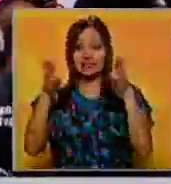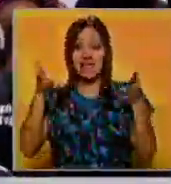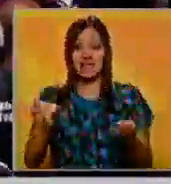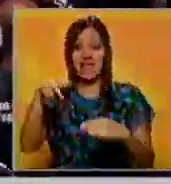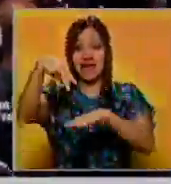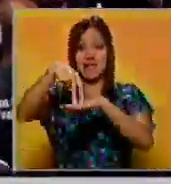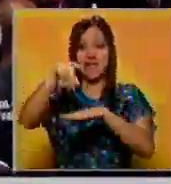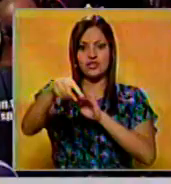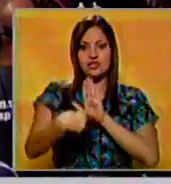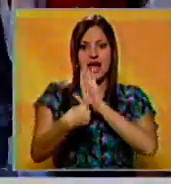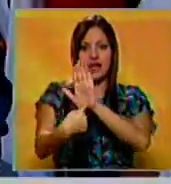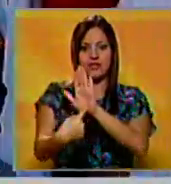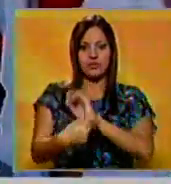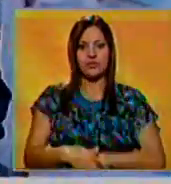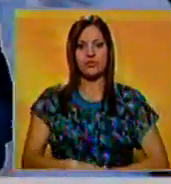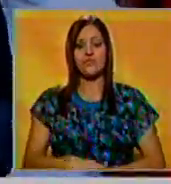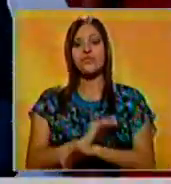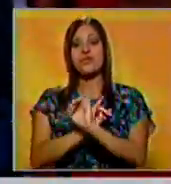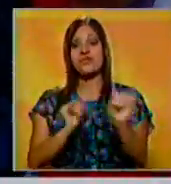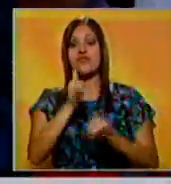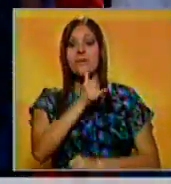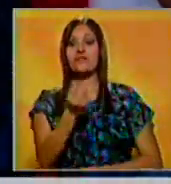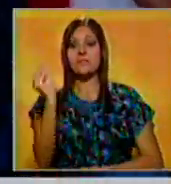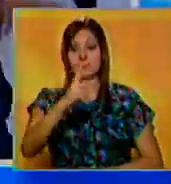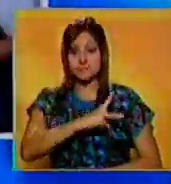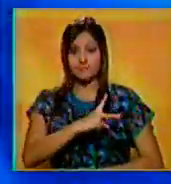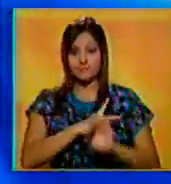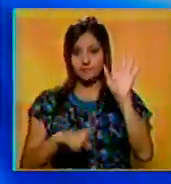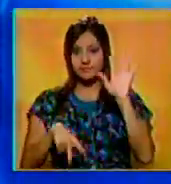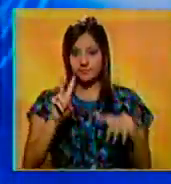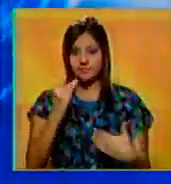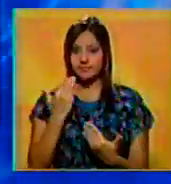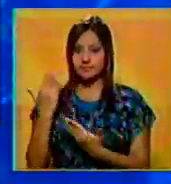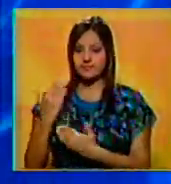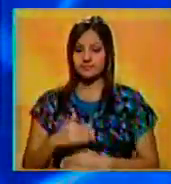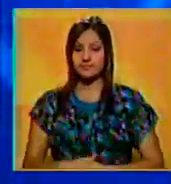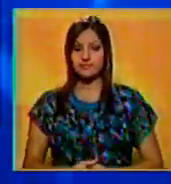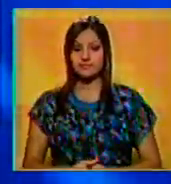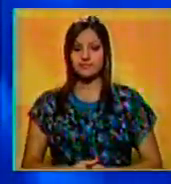para este acto. En nuestro informe continúen con más de la emisión meridiana de su noticiero Venevisión.